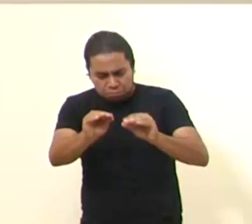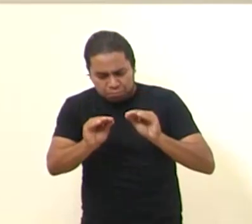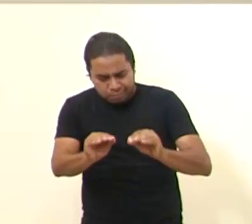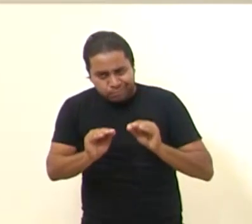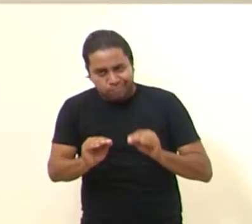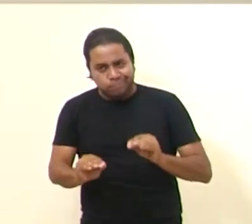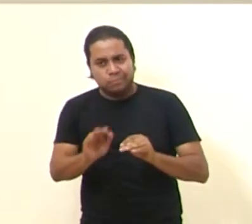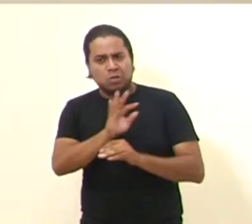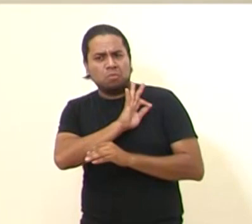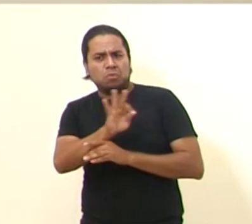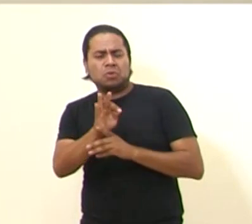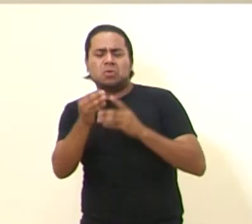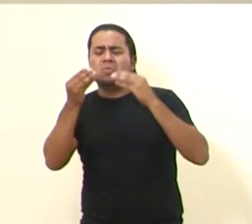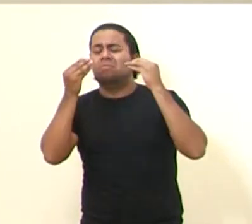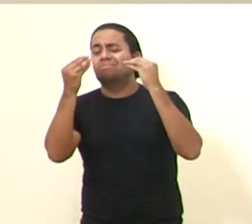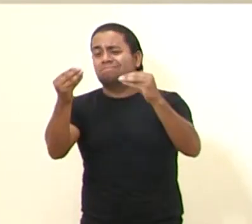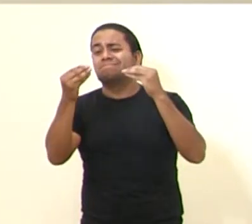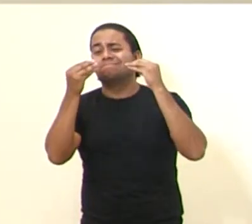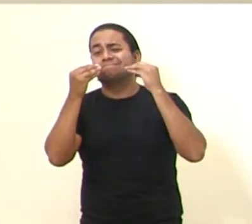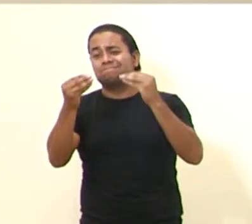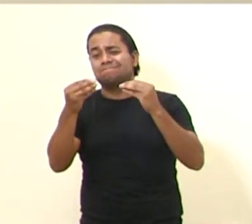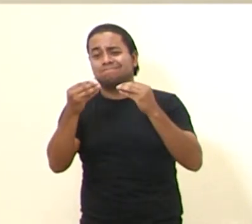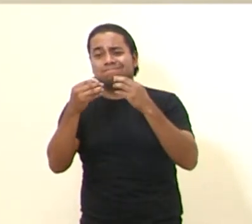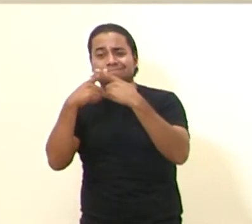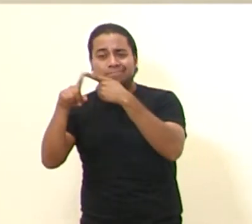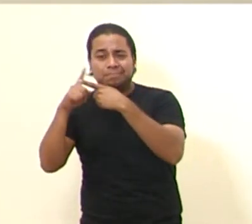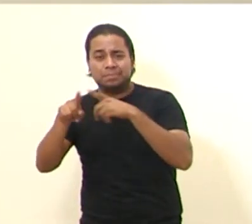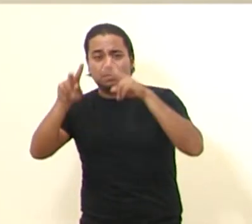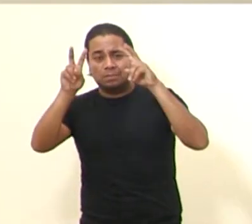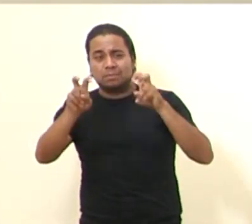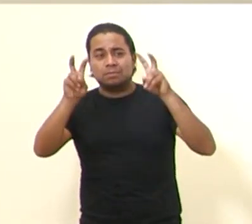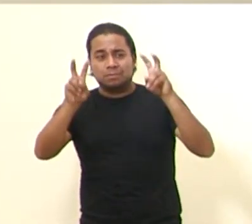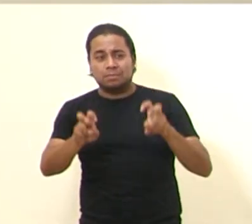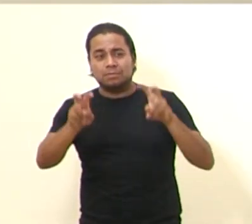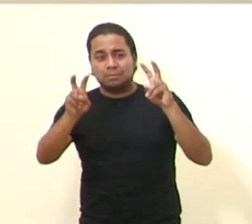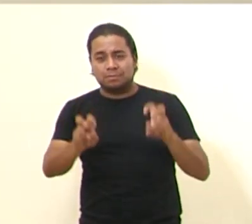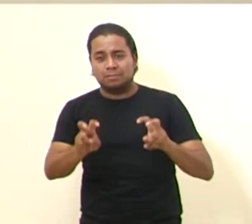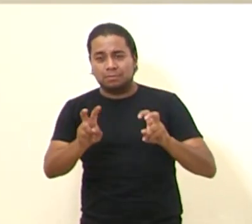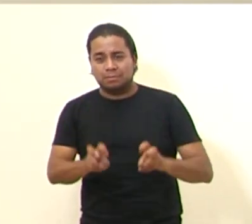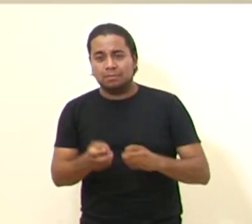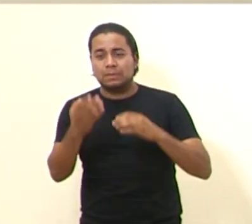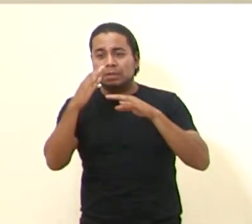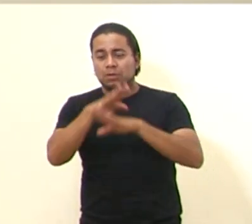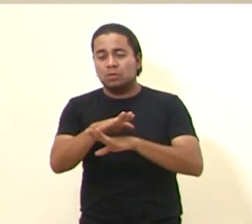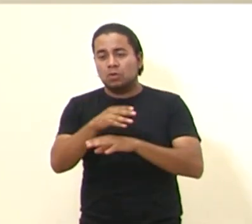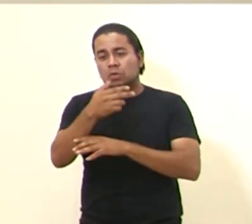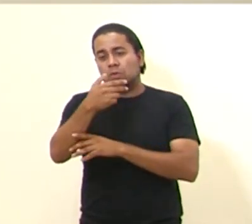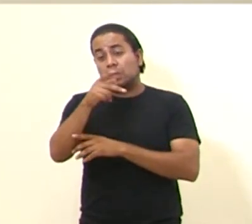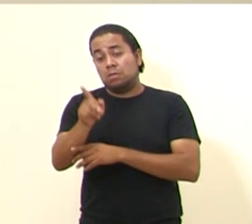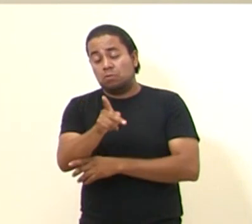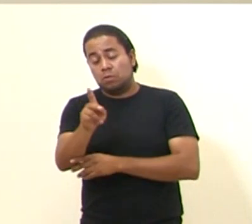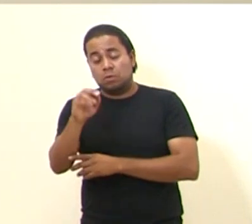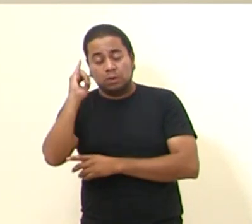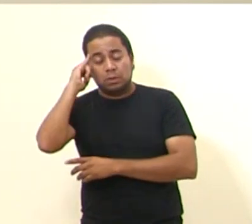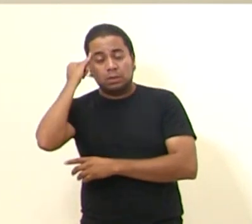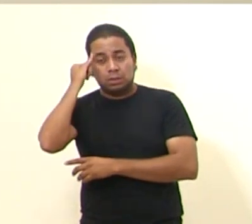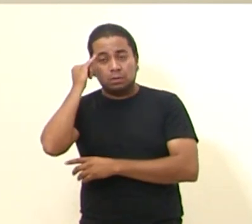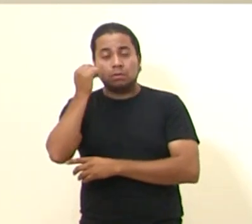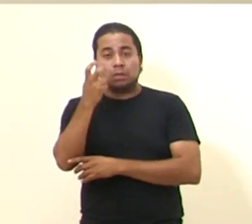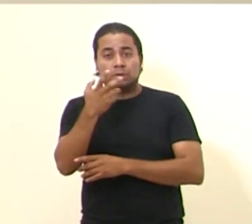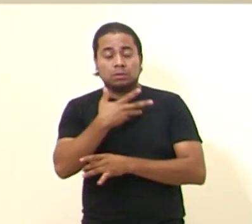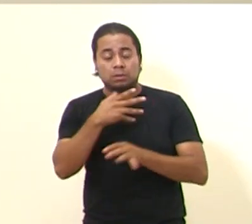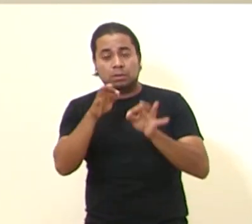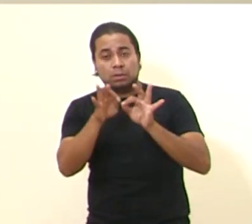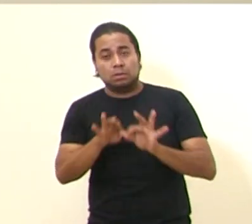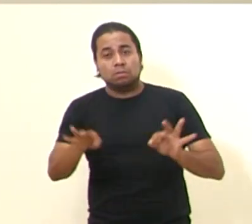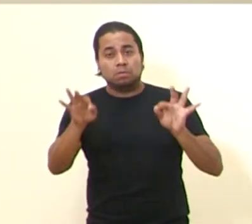puedo sacar muchos otros subtemas acerca del estudio de los guaves. Es muy importante que cuando